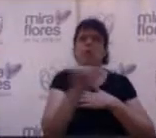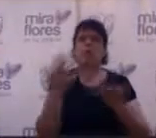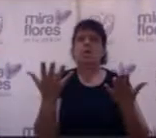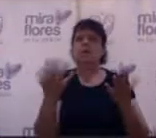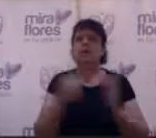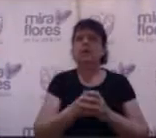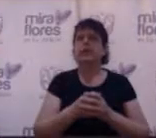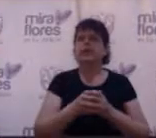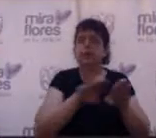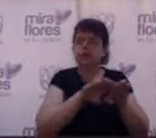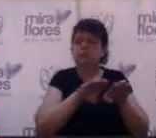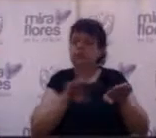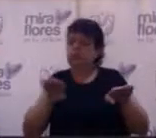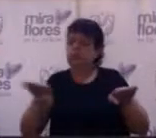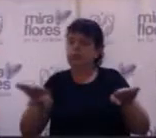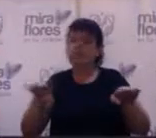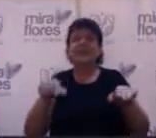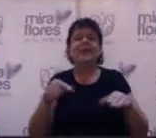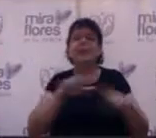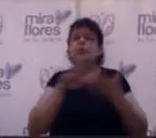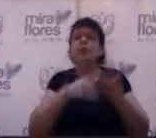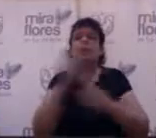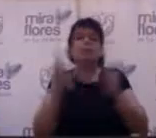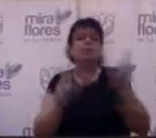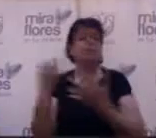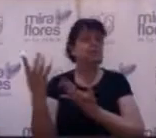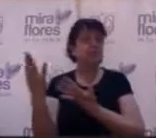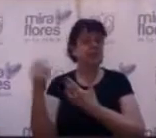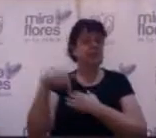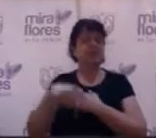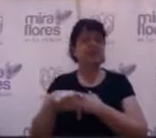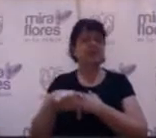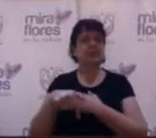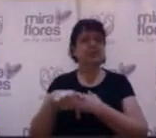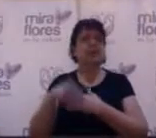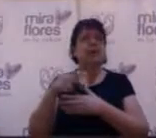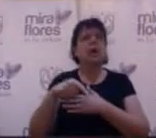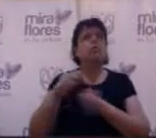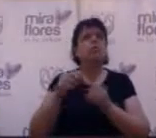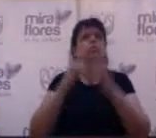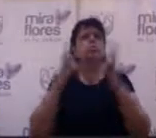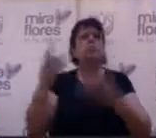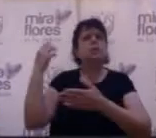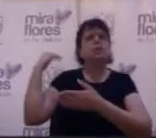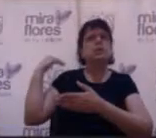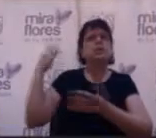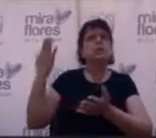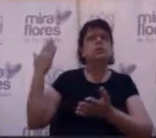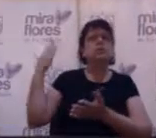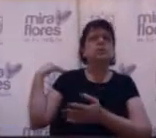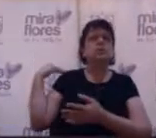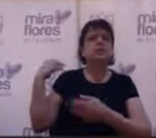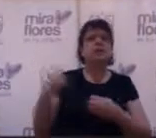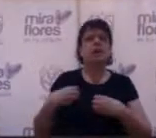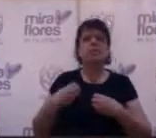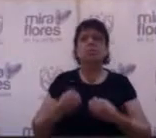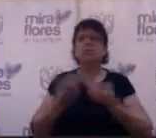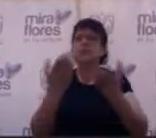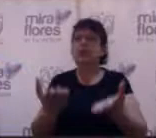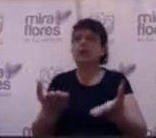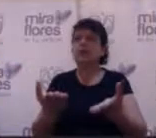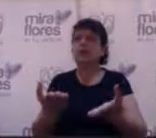es lo que las personas esperan de nosotros. Hace unos días atrás, en este mismo salón, estábamos entregando reconocimientos a